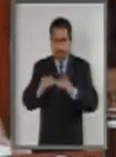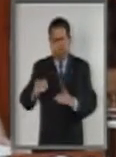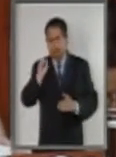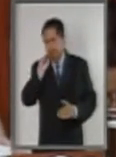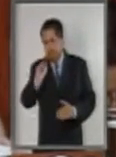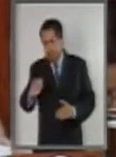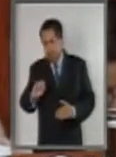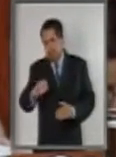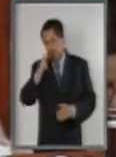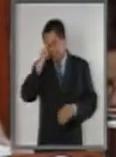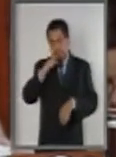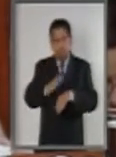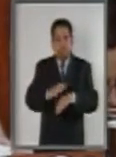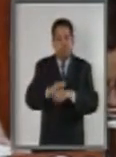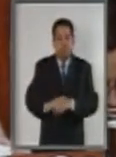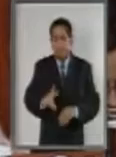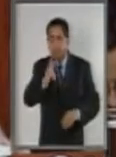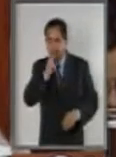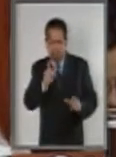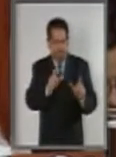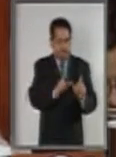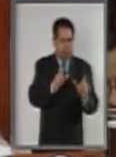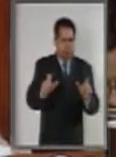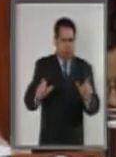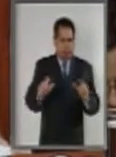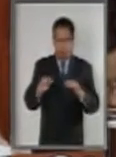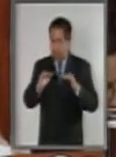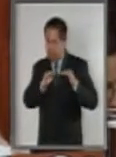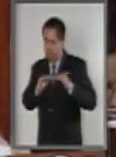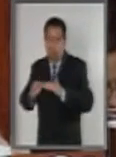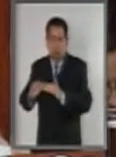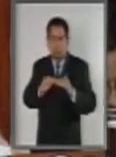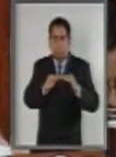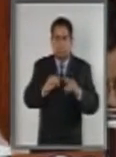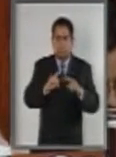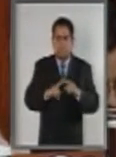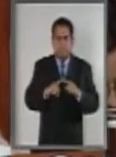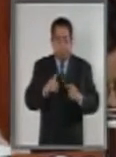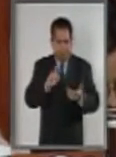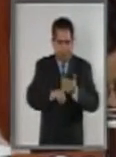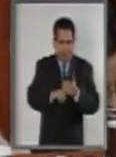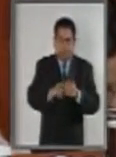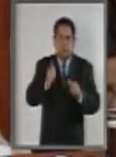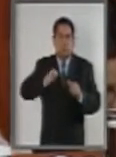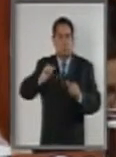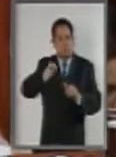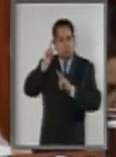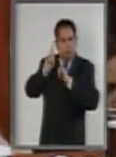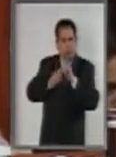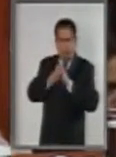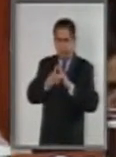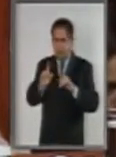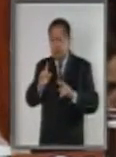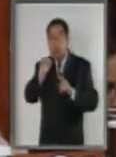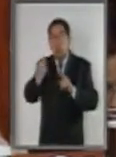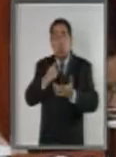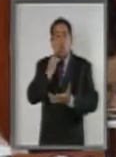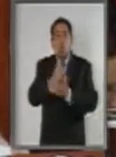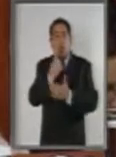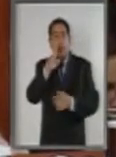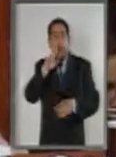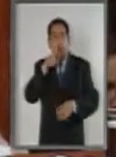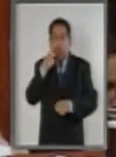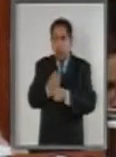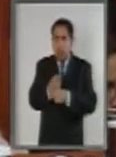nosotros la etimología de la palabra unanimidad. Viene de alma, de una sola ánima, de una sola